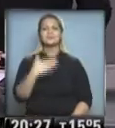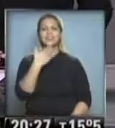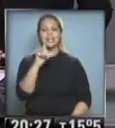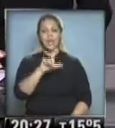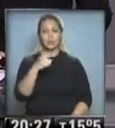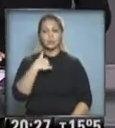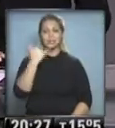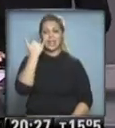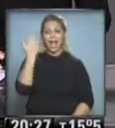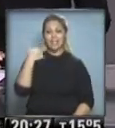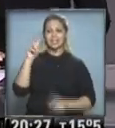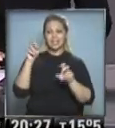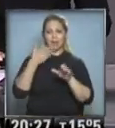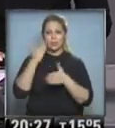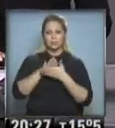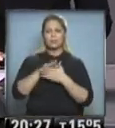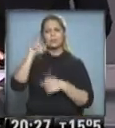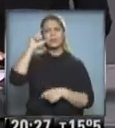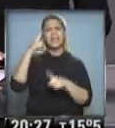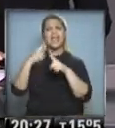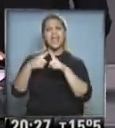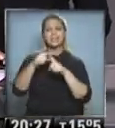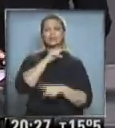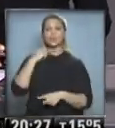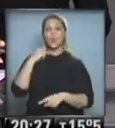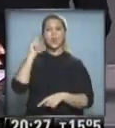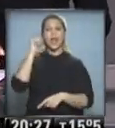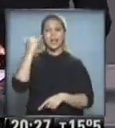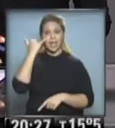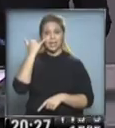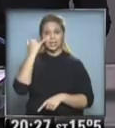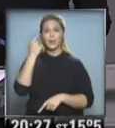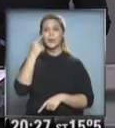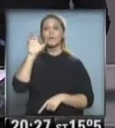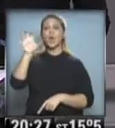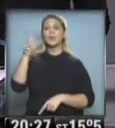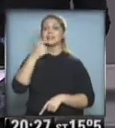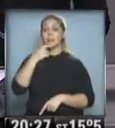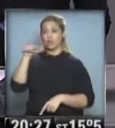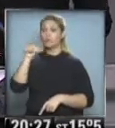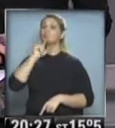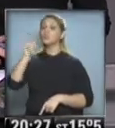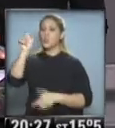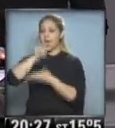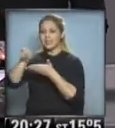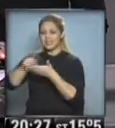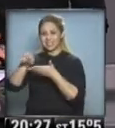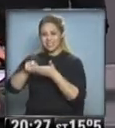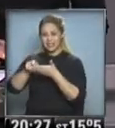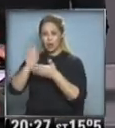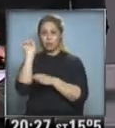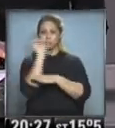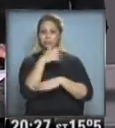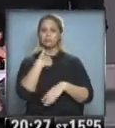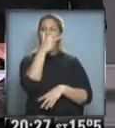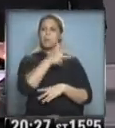El tema se lo habíamos adelantado, un ex cura gay de la provincia de Mendoza le escribió una carta al Papa Francisco,